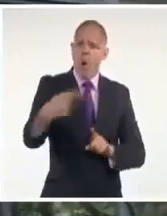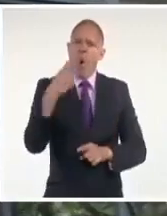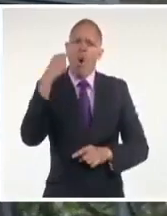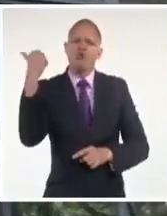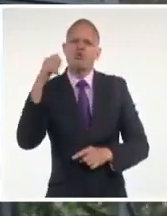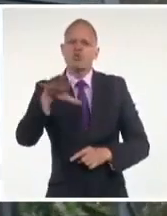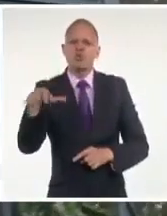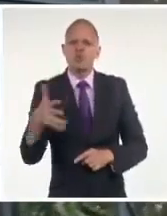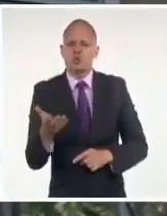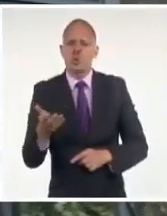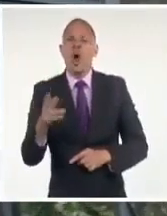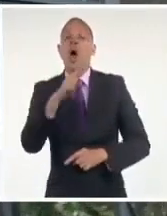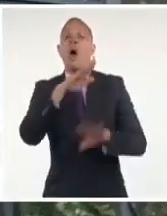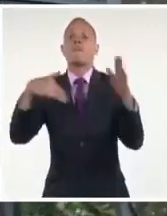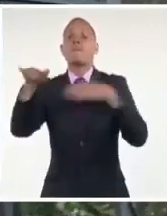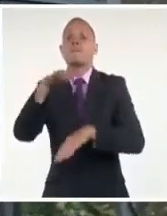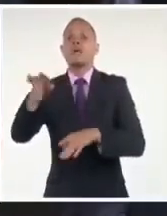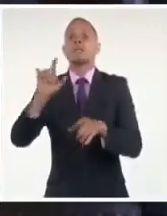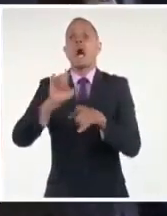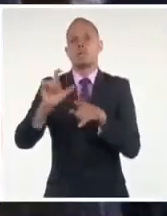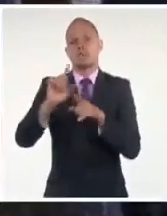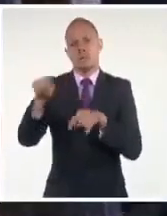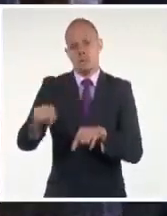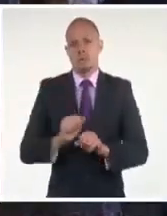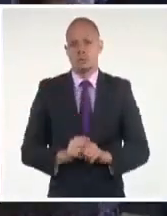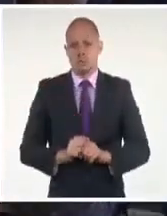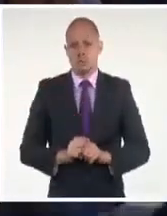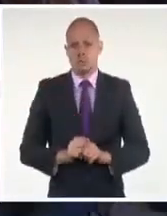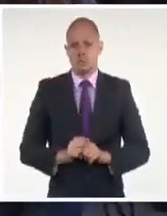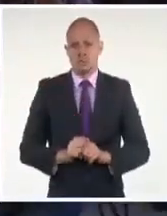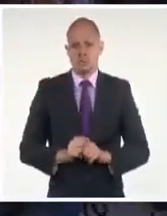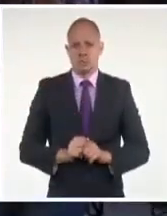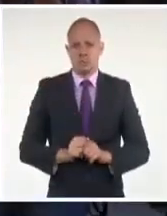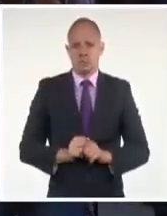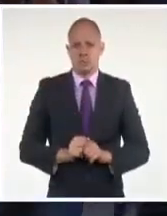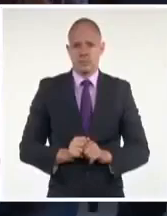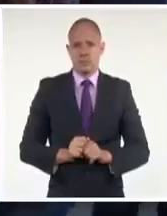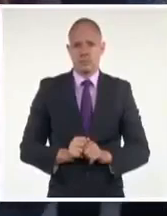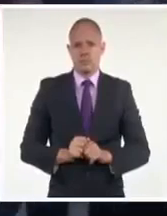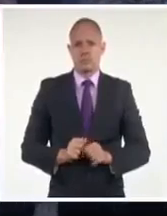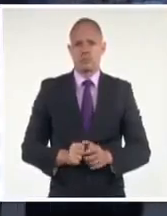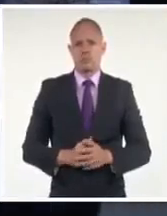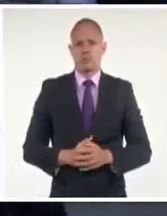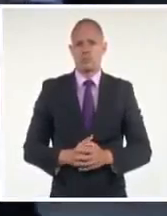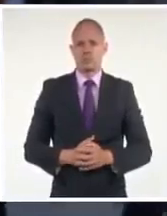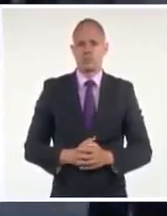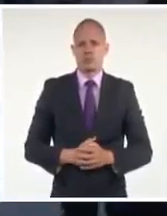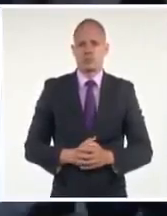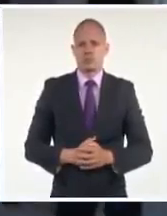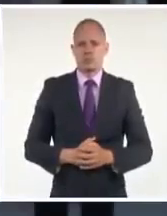en el Ministerio de la Agricultura. Miguel Ángel Rivalta, Sistema Informativo de la Televisión Cubana.